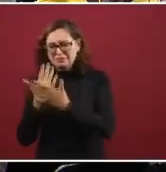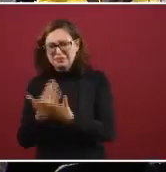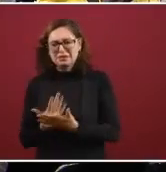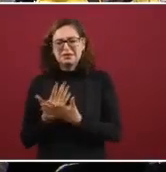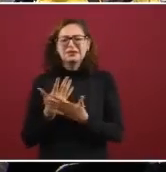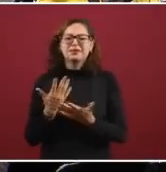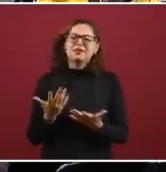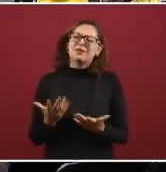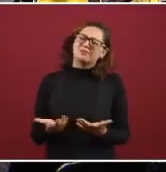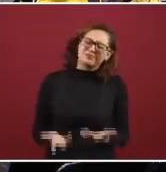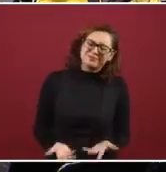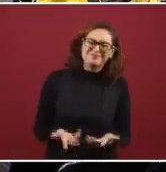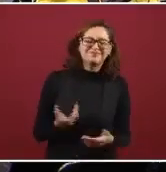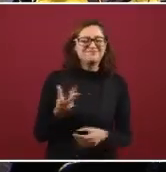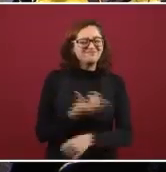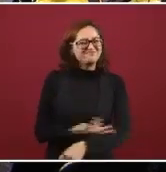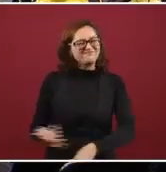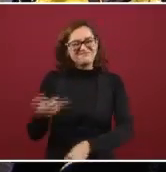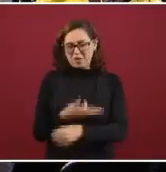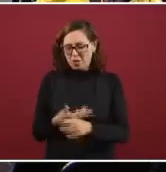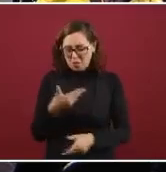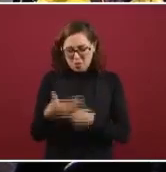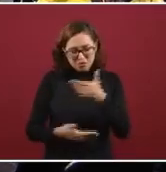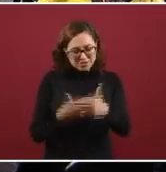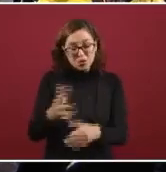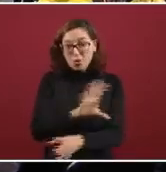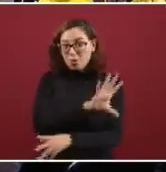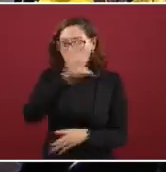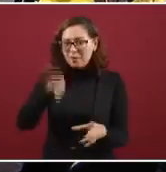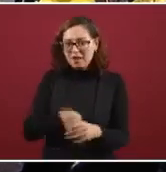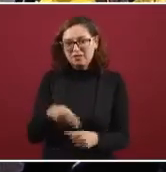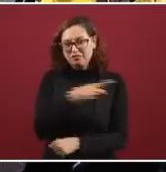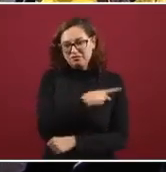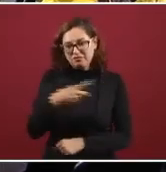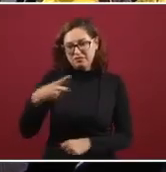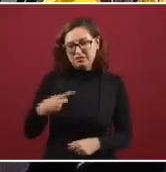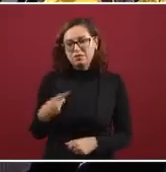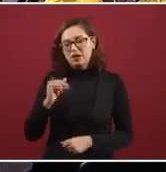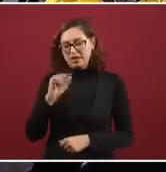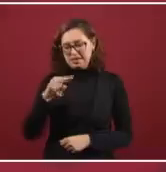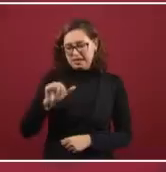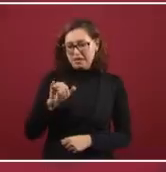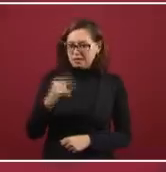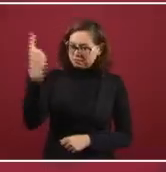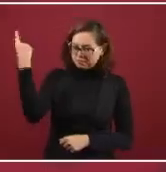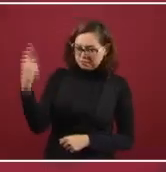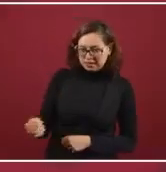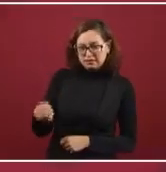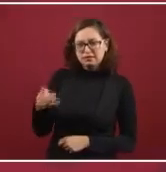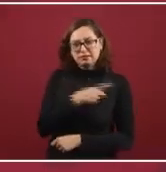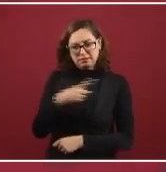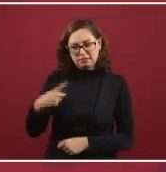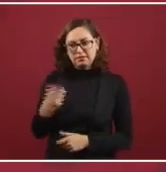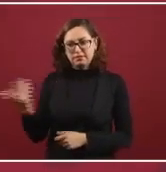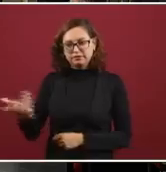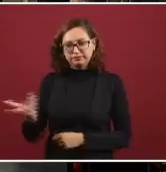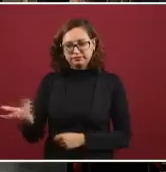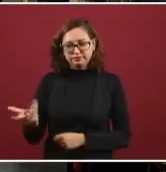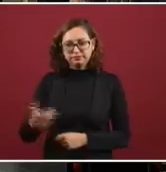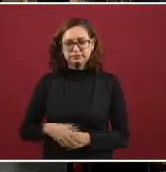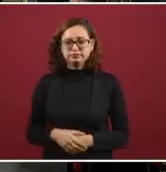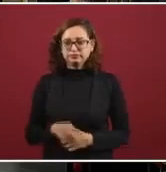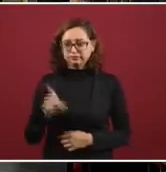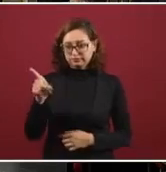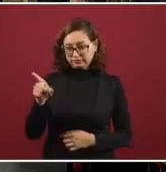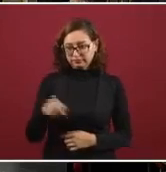para reconocerlos. Es todo un proceso el que hay que hacer y pues es la orden que tiene el INAMI de hacerlo. Sí, allá